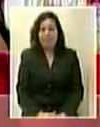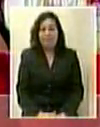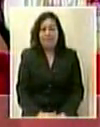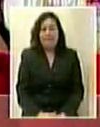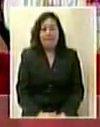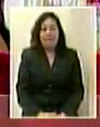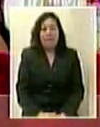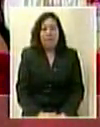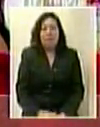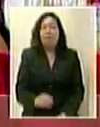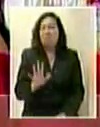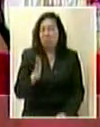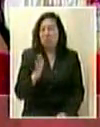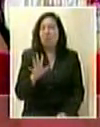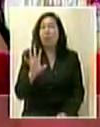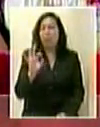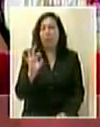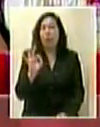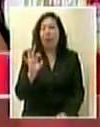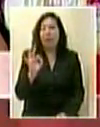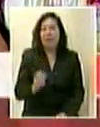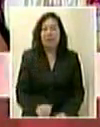sea, vamos a ser 50 más o menos.